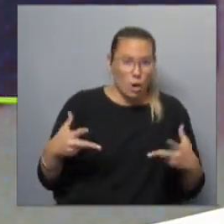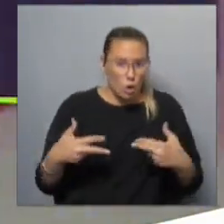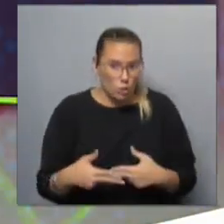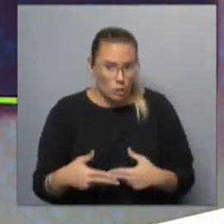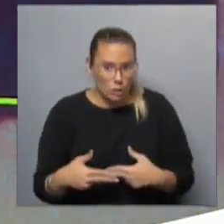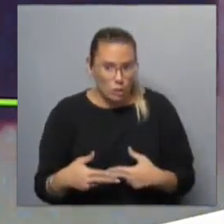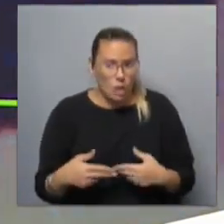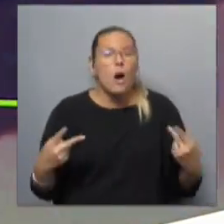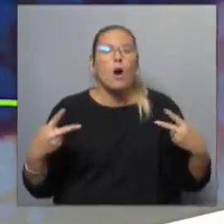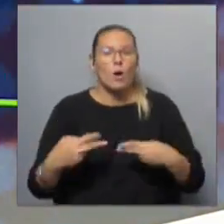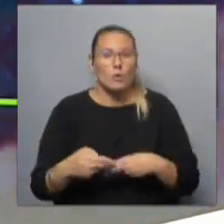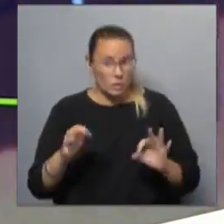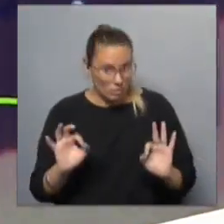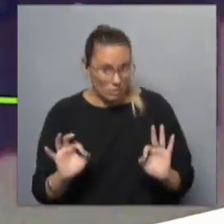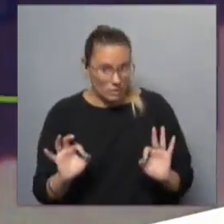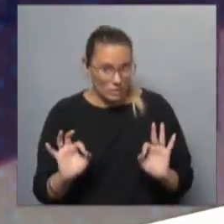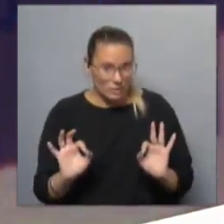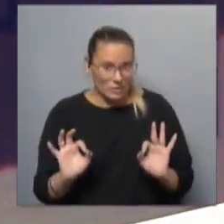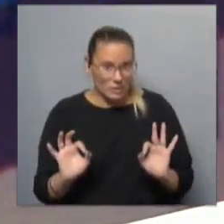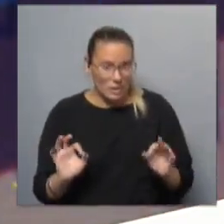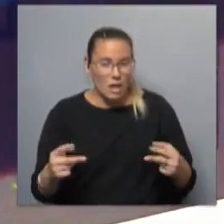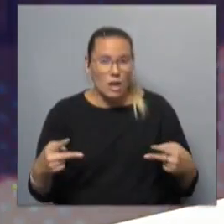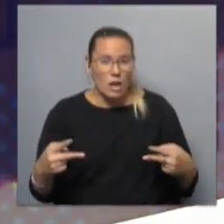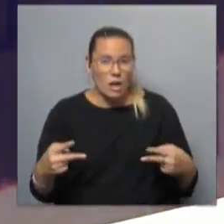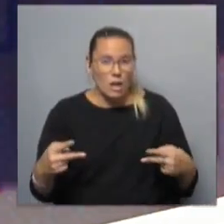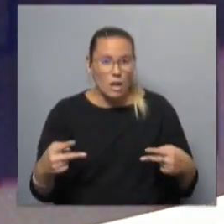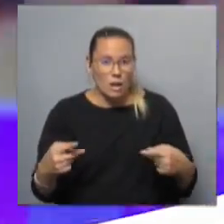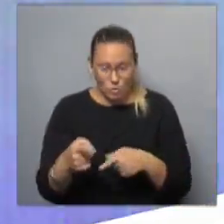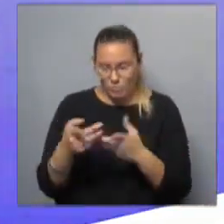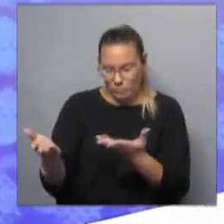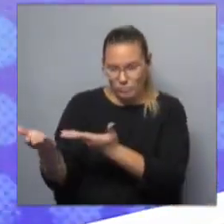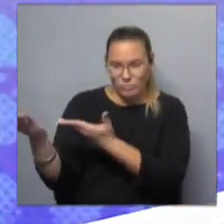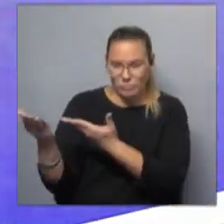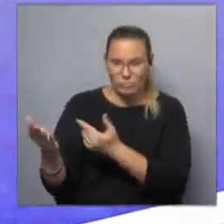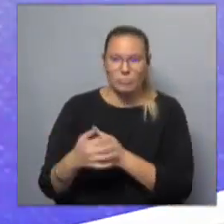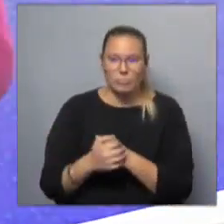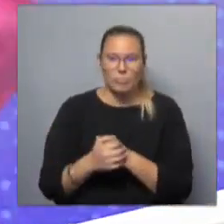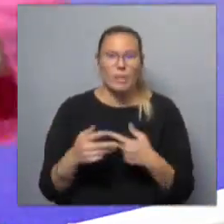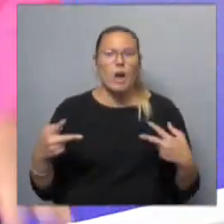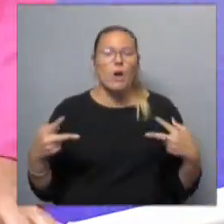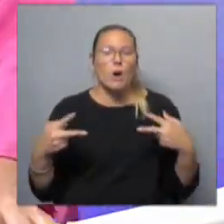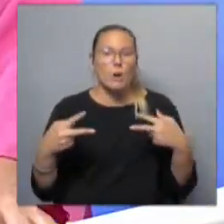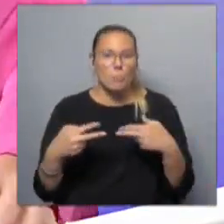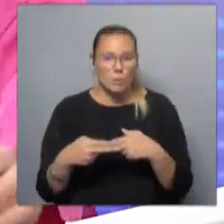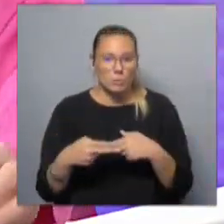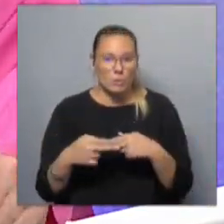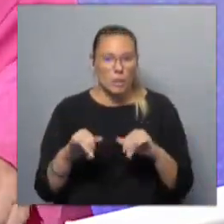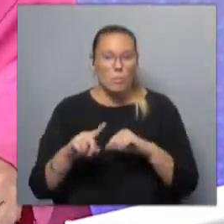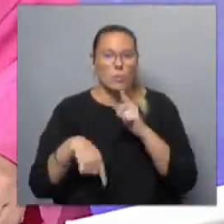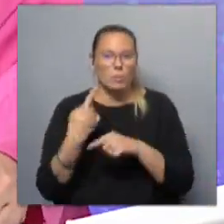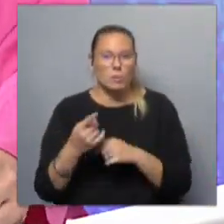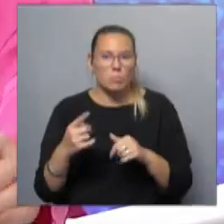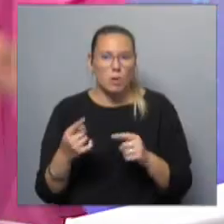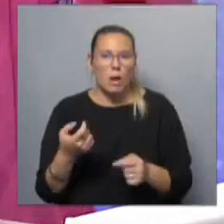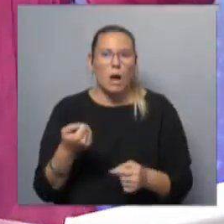A la tanda, nos vamos a la tanda. Ahí está. Nos vamos... Decilo vos, que te sale bien. Nos vamos a una pausa y en el próximo bloque se